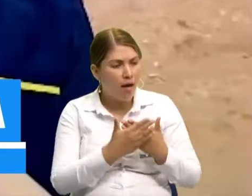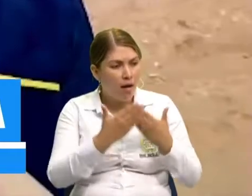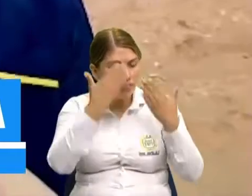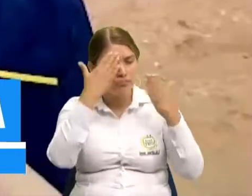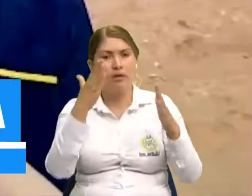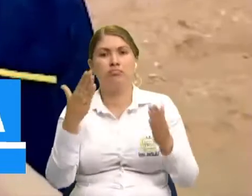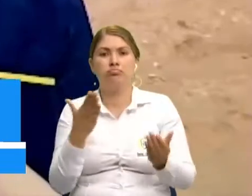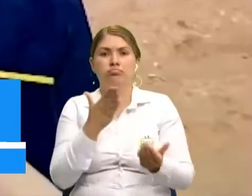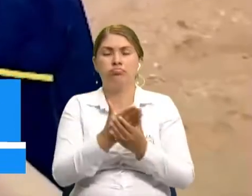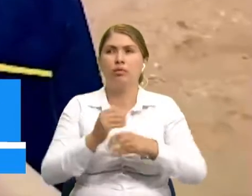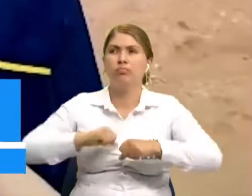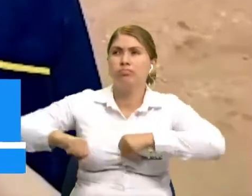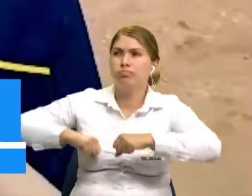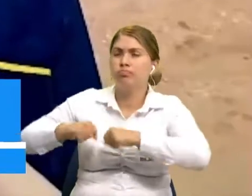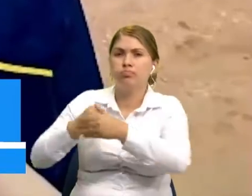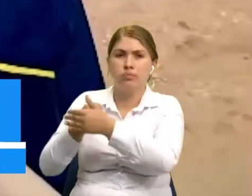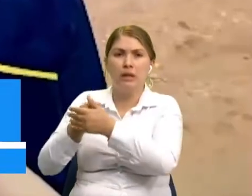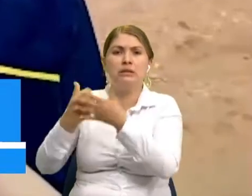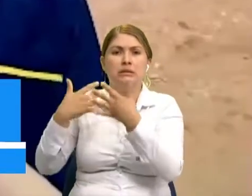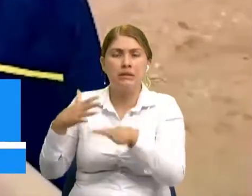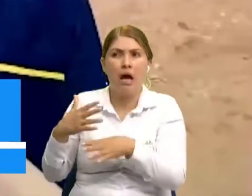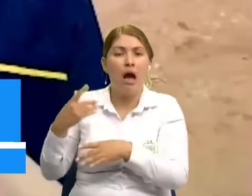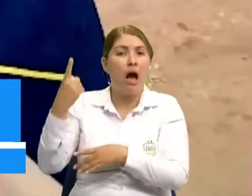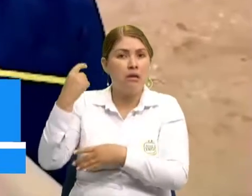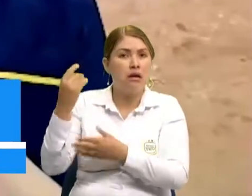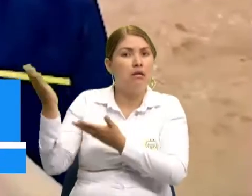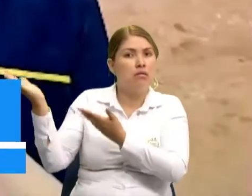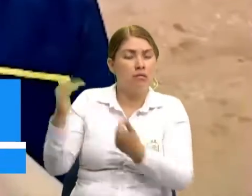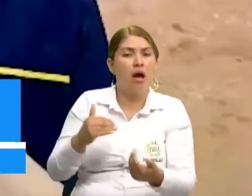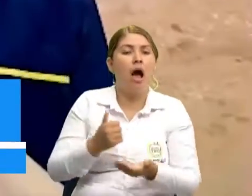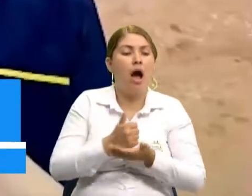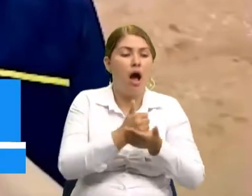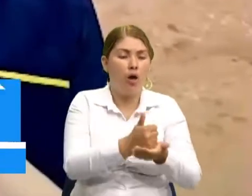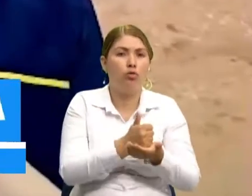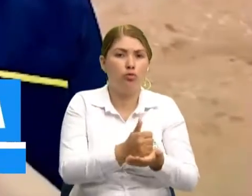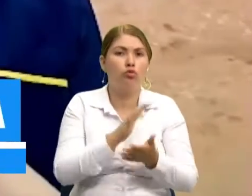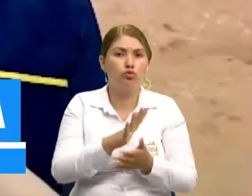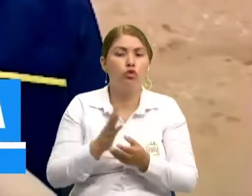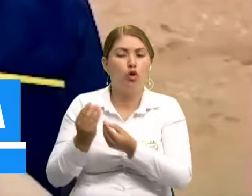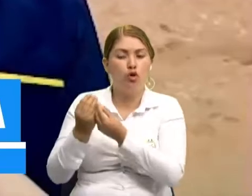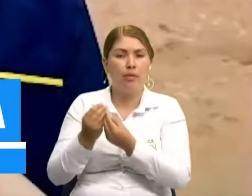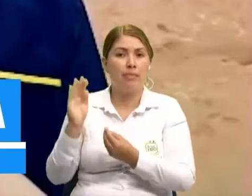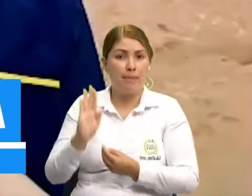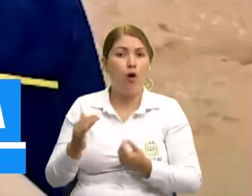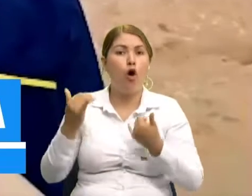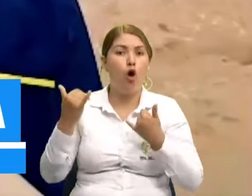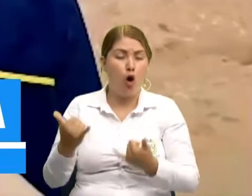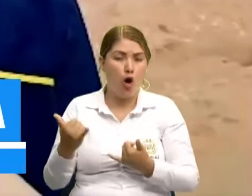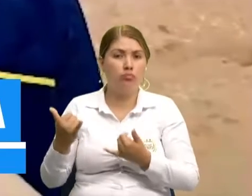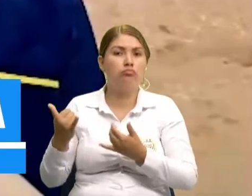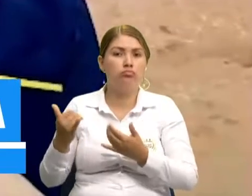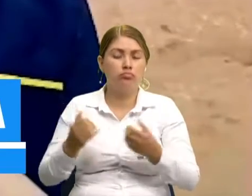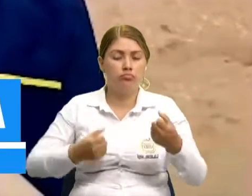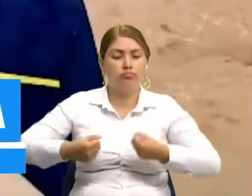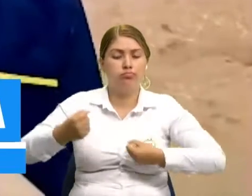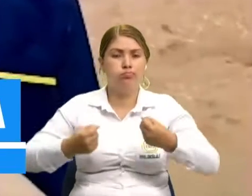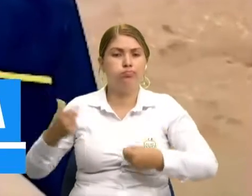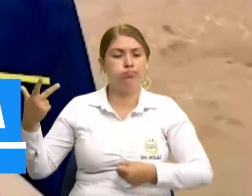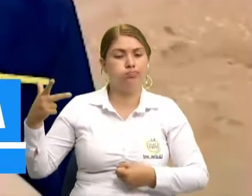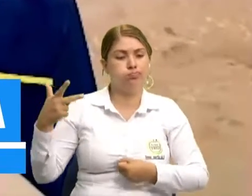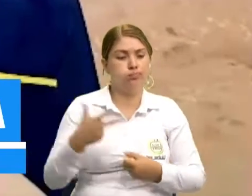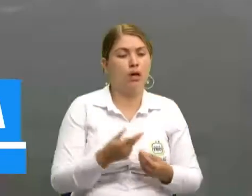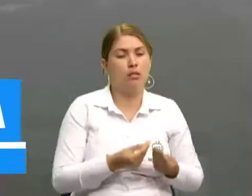este municipio se ha estado gestionando ya las ayudas ayer llegaron a la consejería departamental y hoy ya vienen en un vehículo para